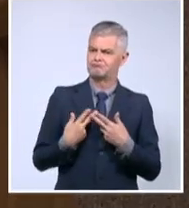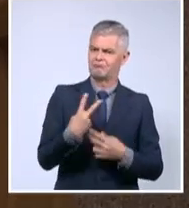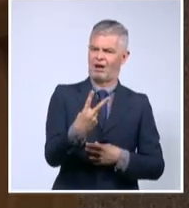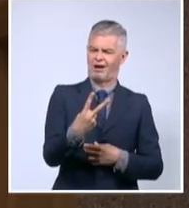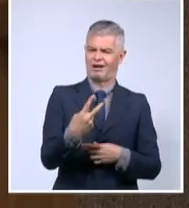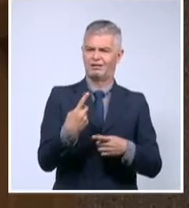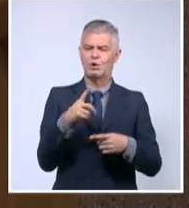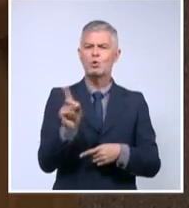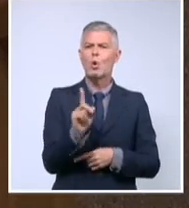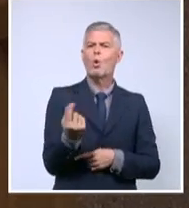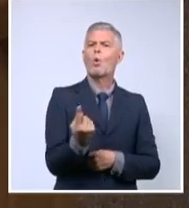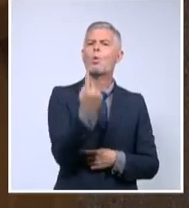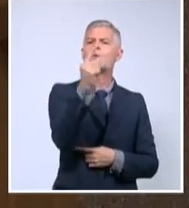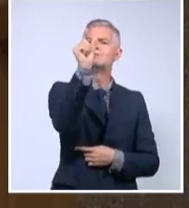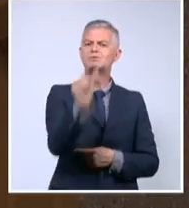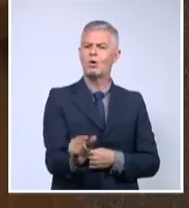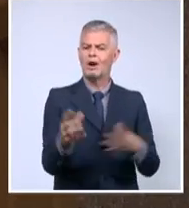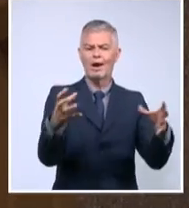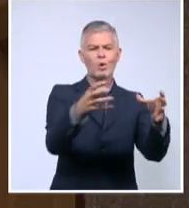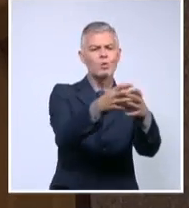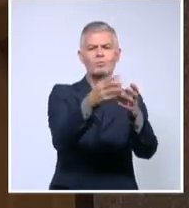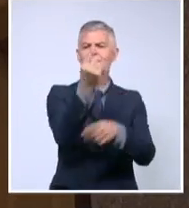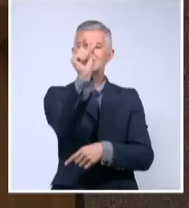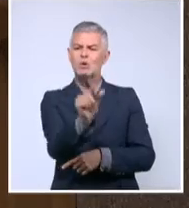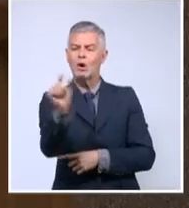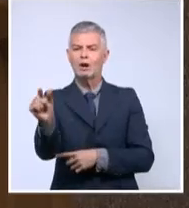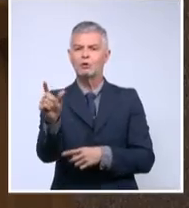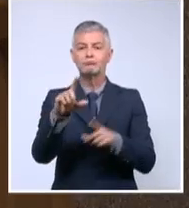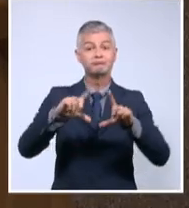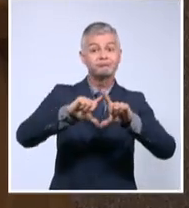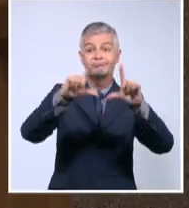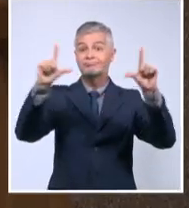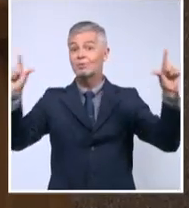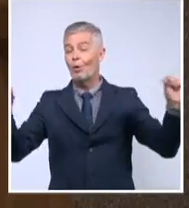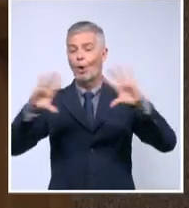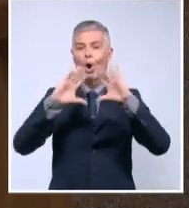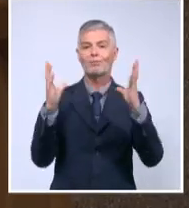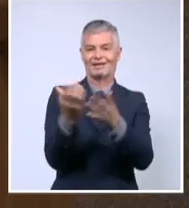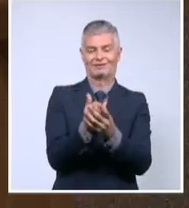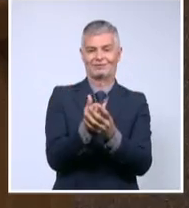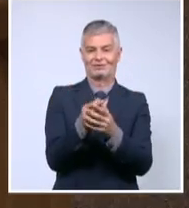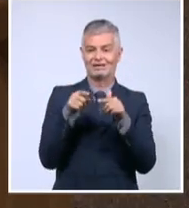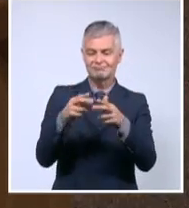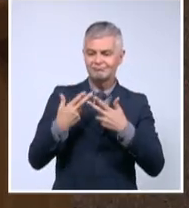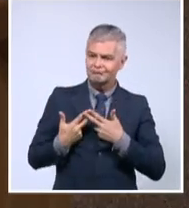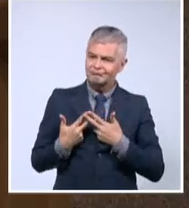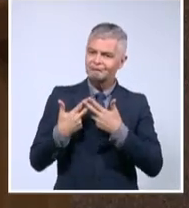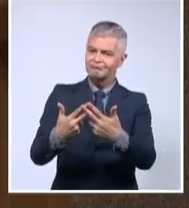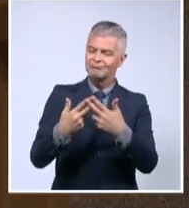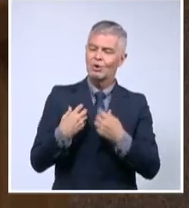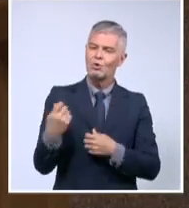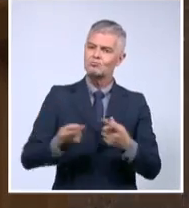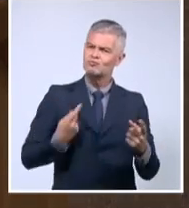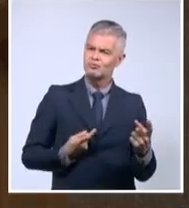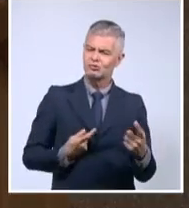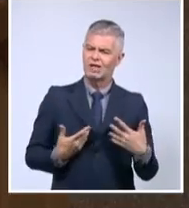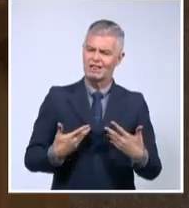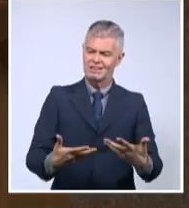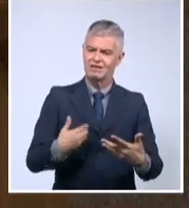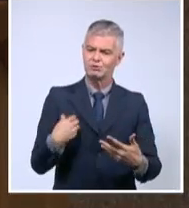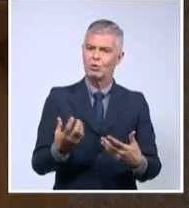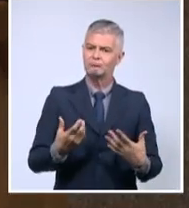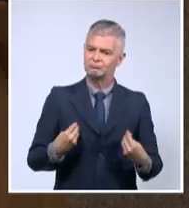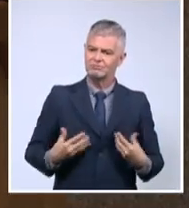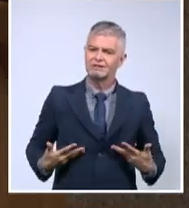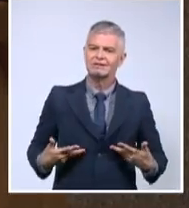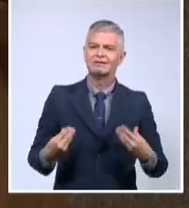persona o de un grupo, sino de una nación entera. Y ese heroísmo nos ala constantemente, nos inspira